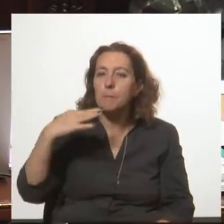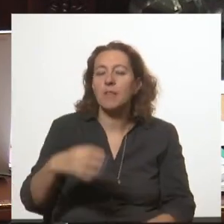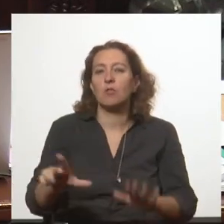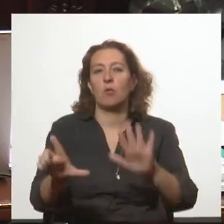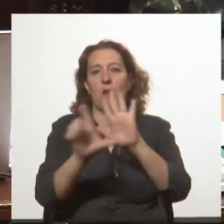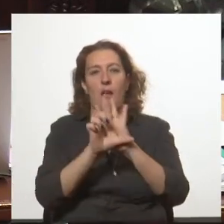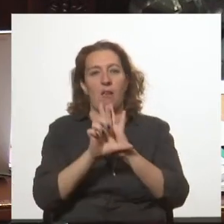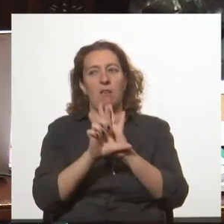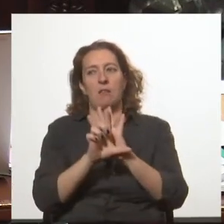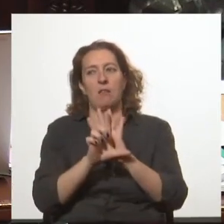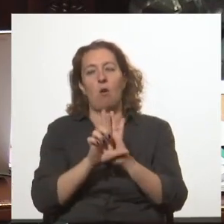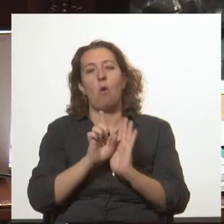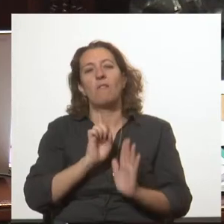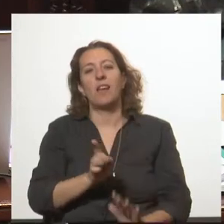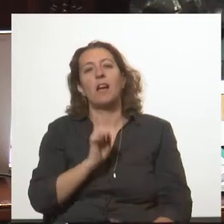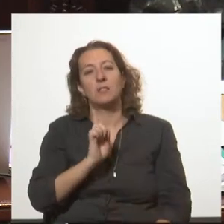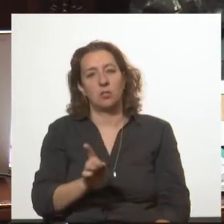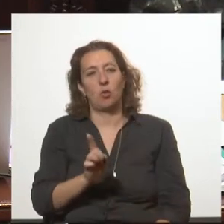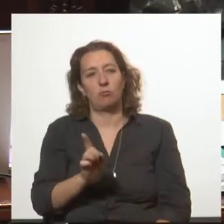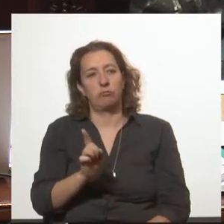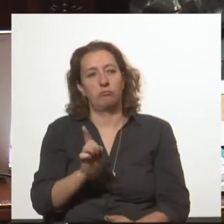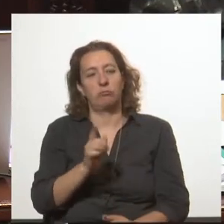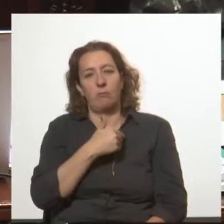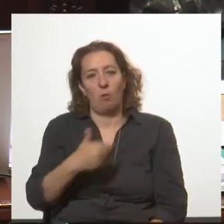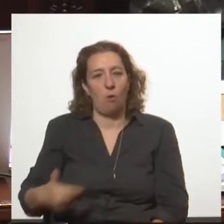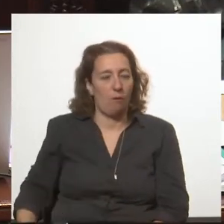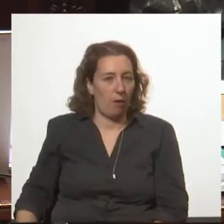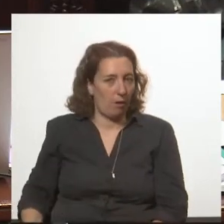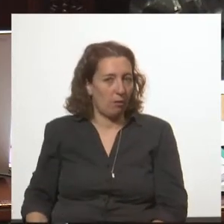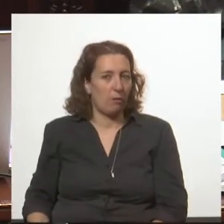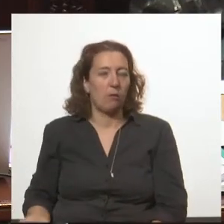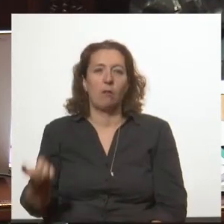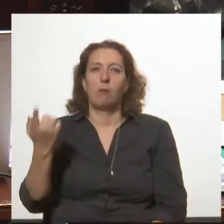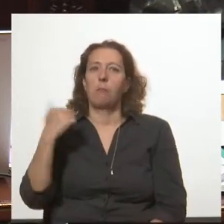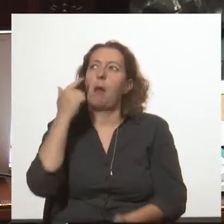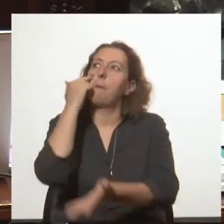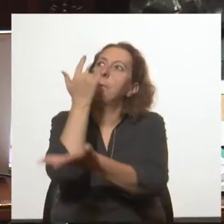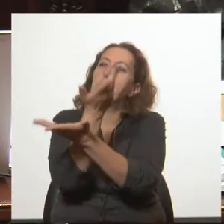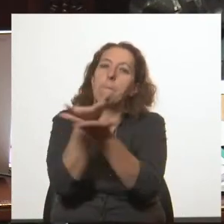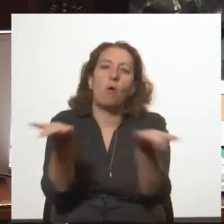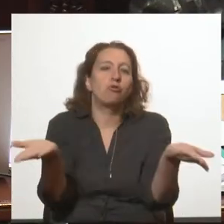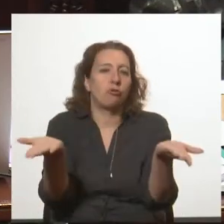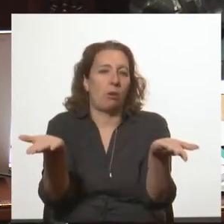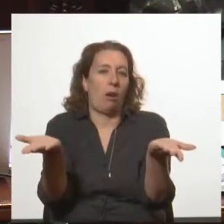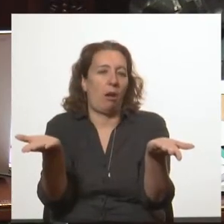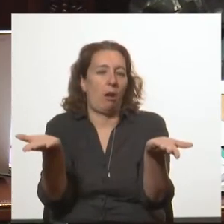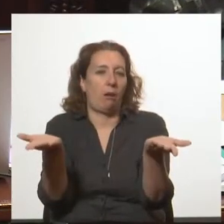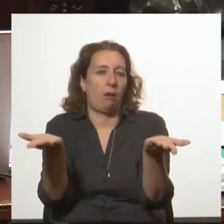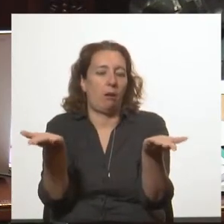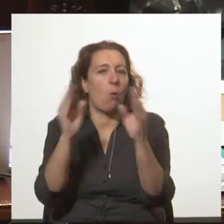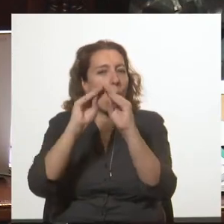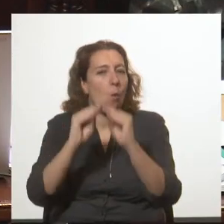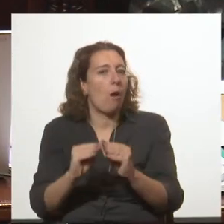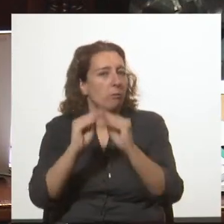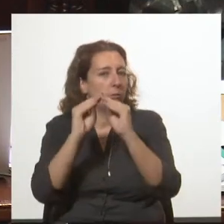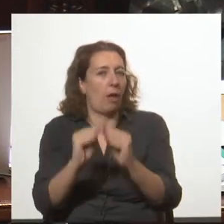como obligación de un administrador público a dar cuenta a rendir cuentas de la manera en que se manejan los